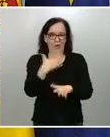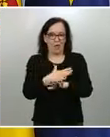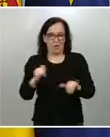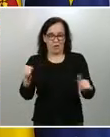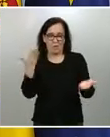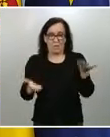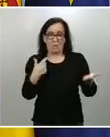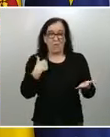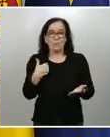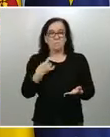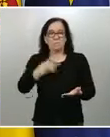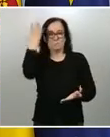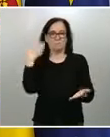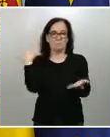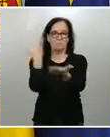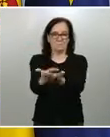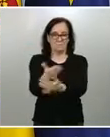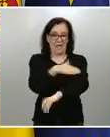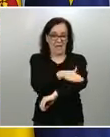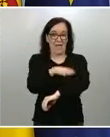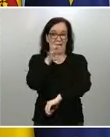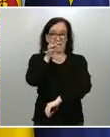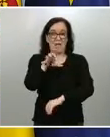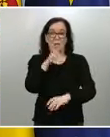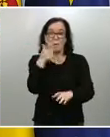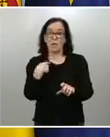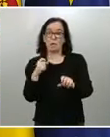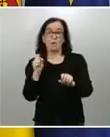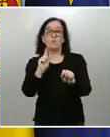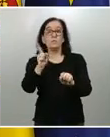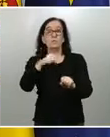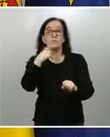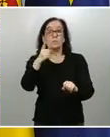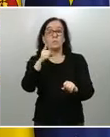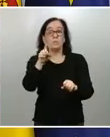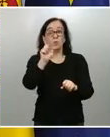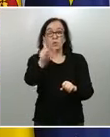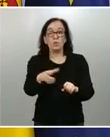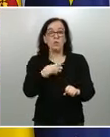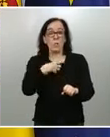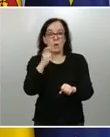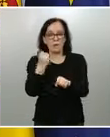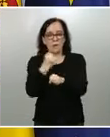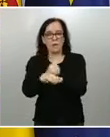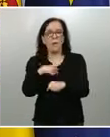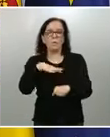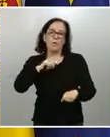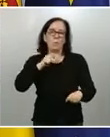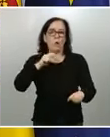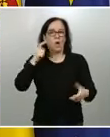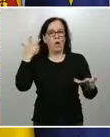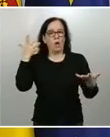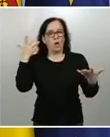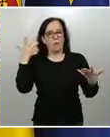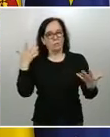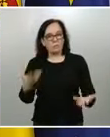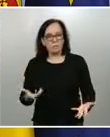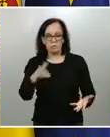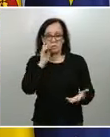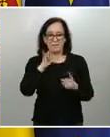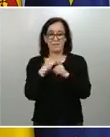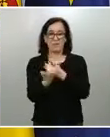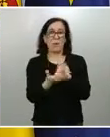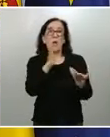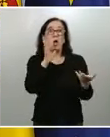pero si el estado no le impide trabajar pues podrá aliviar su situación pero no encontrará la razón de fuerza mayor